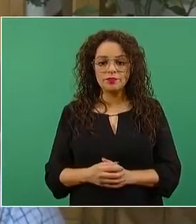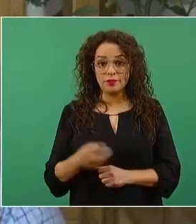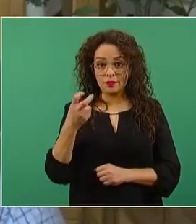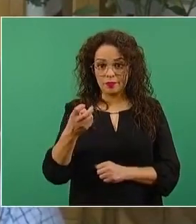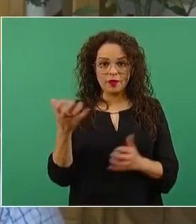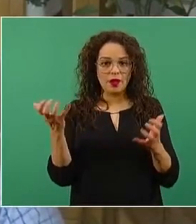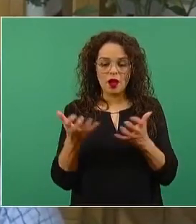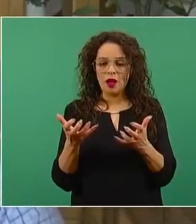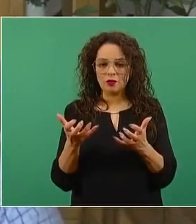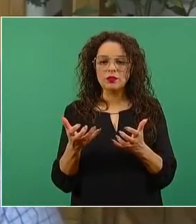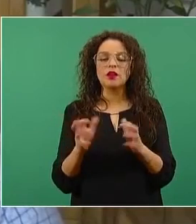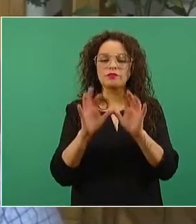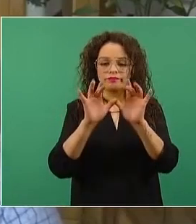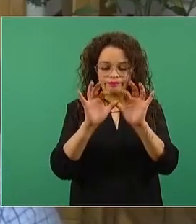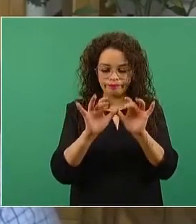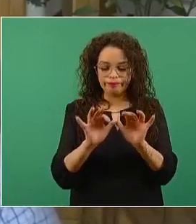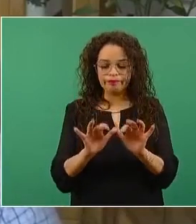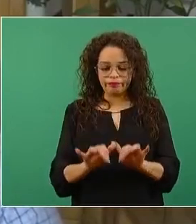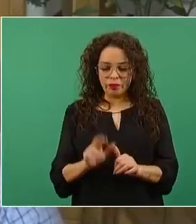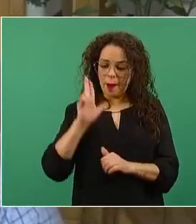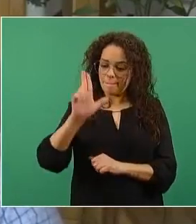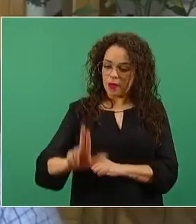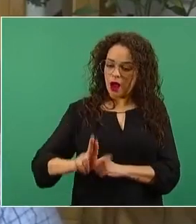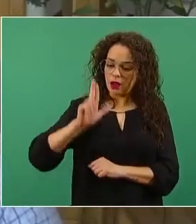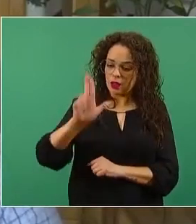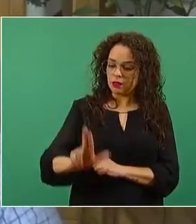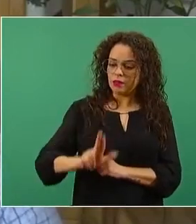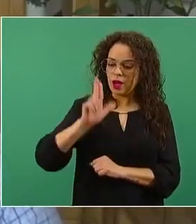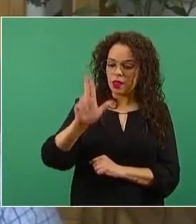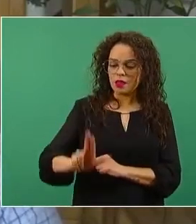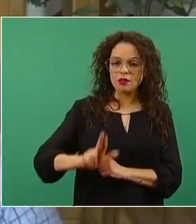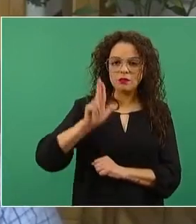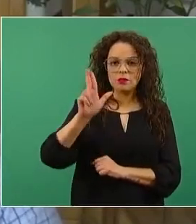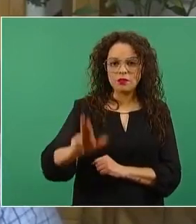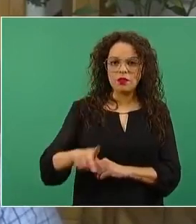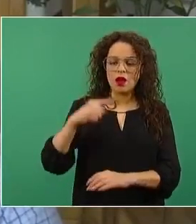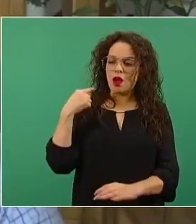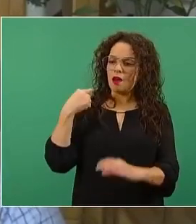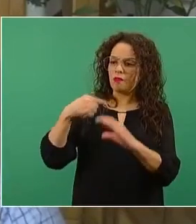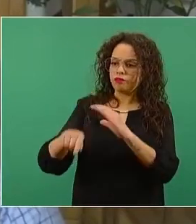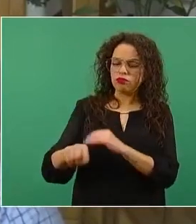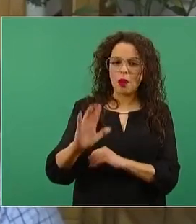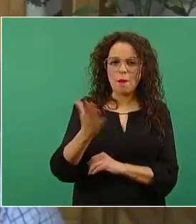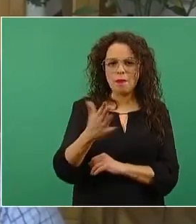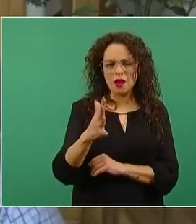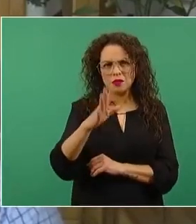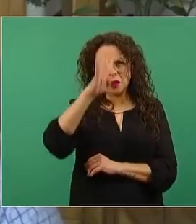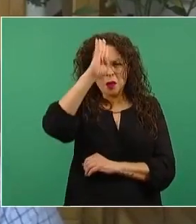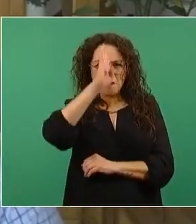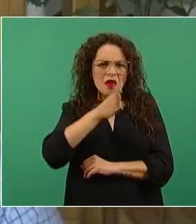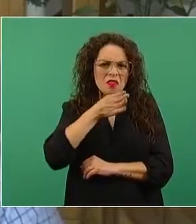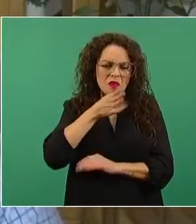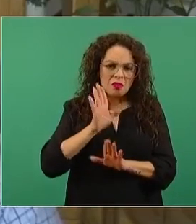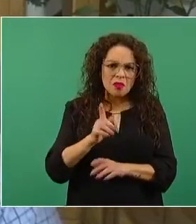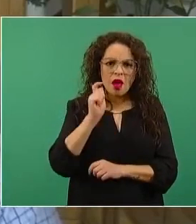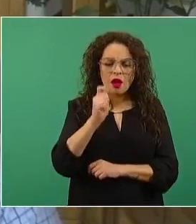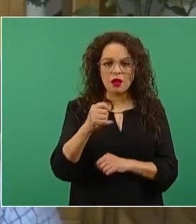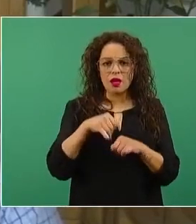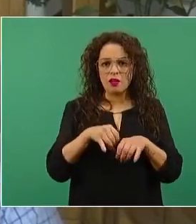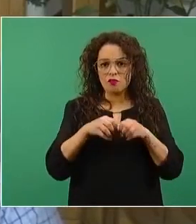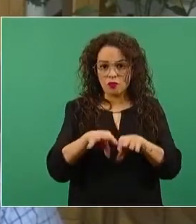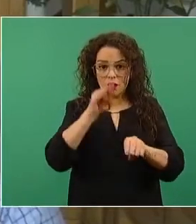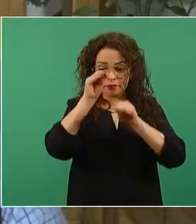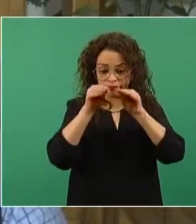calculan. Ellos mandan todos los martes, los martes al mediodía, el corte y la actualización de